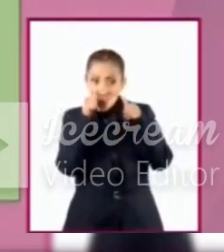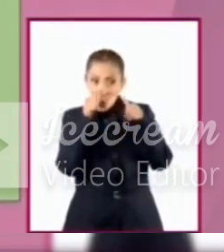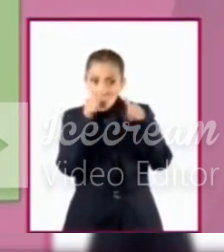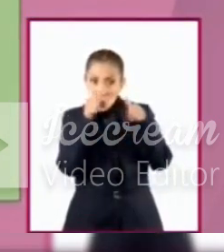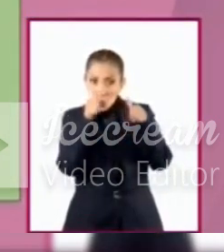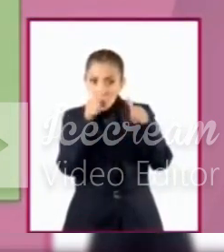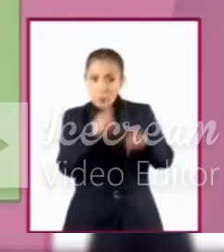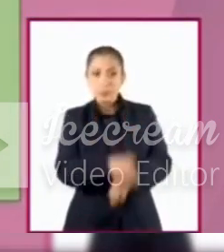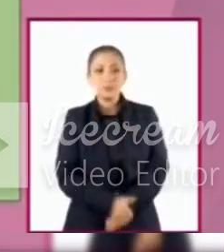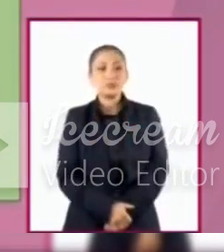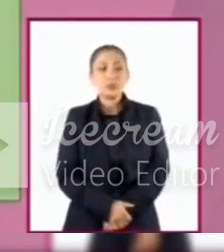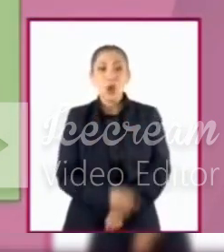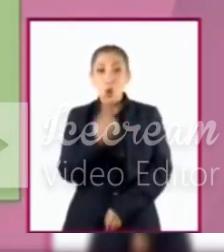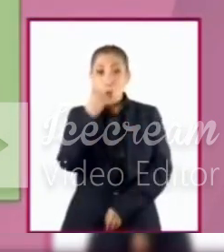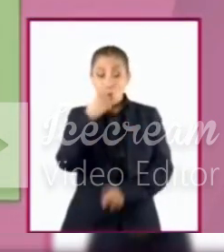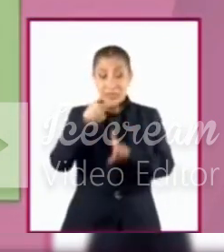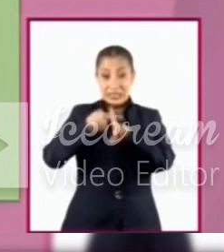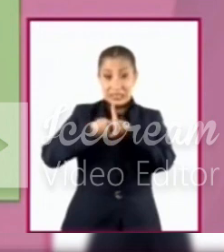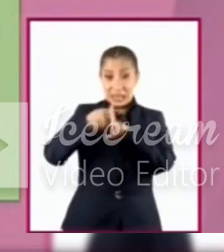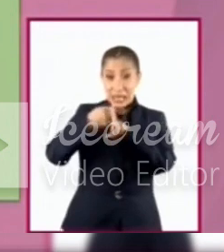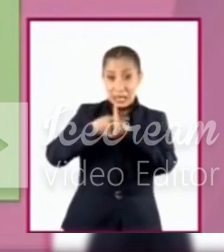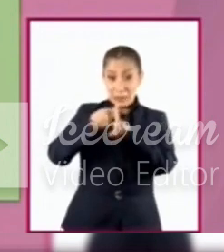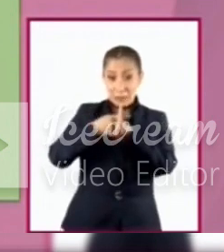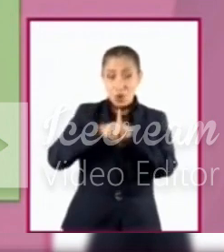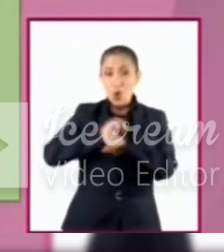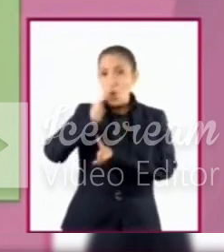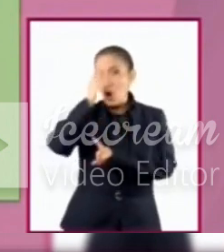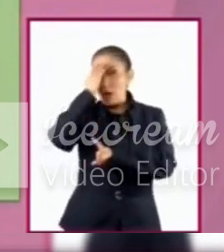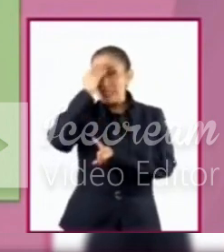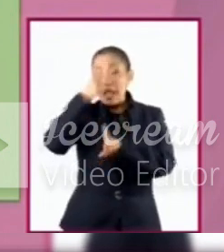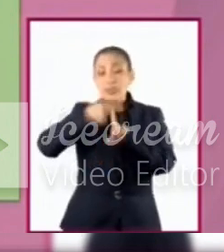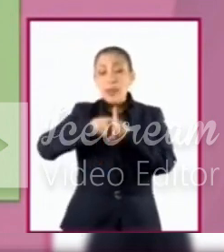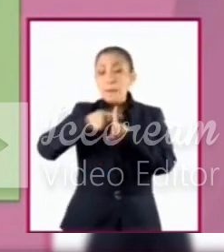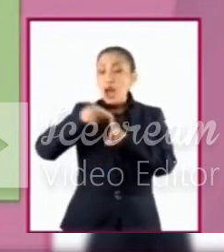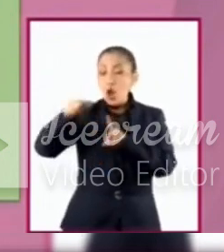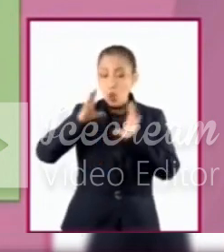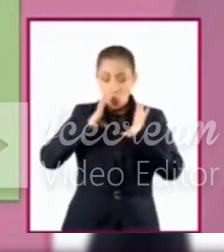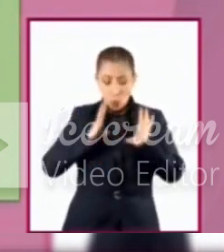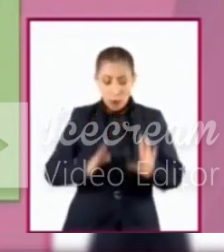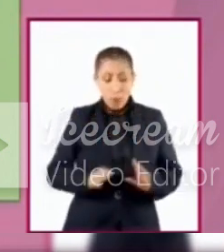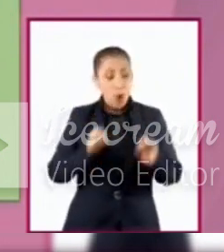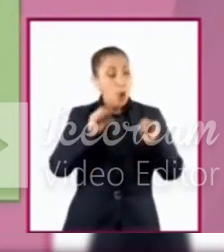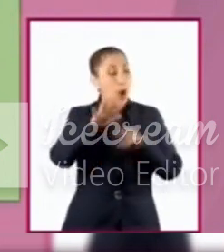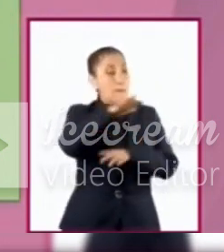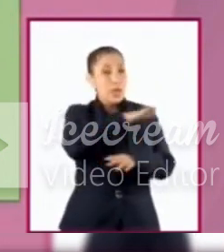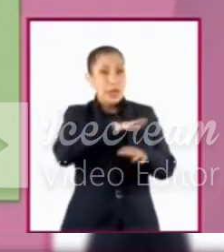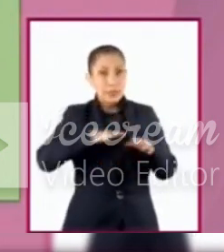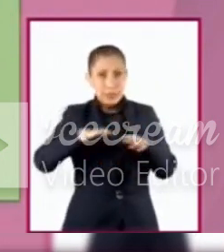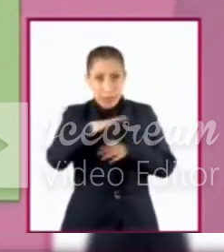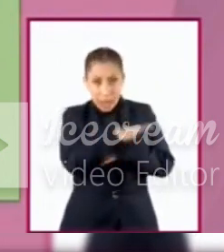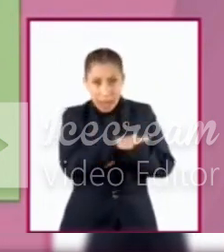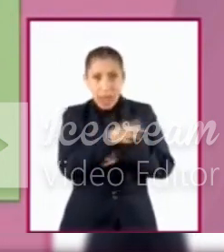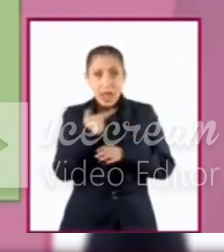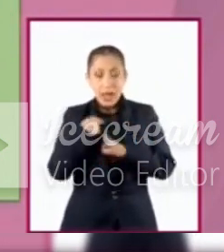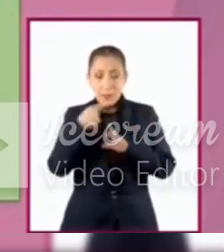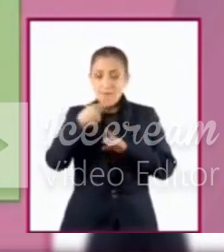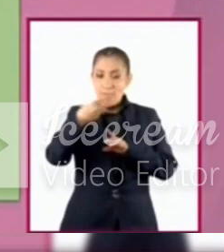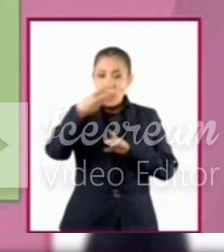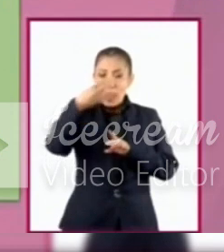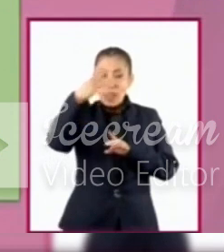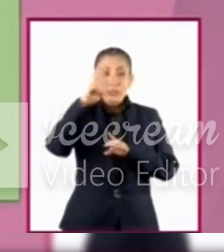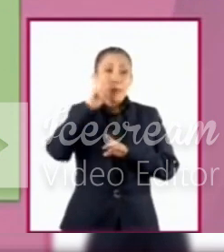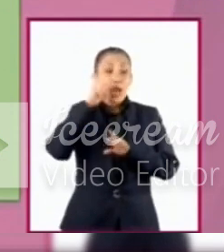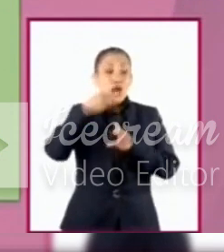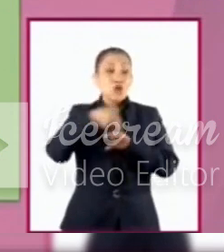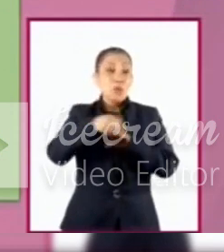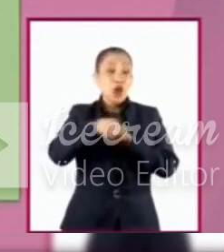Observemos. Con un termómetro podemos conocer la temperatura de un cuerpo o del ambiente. En su escala